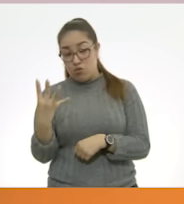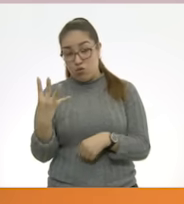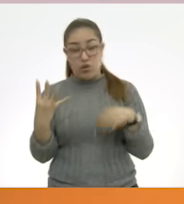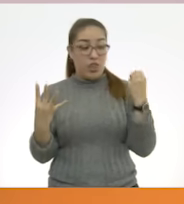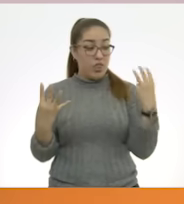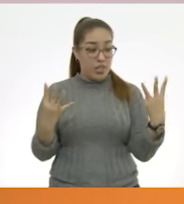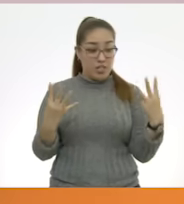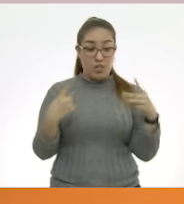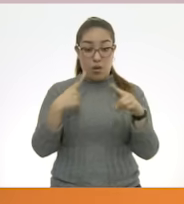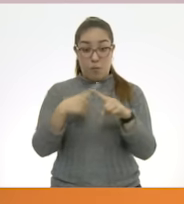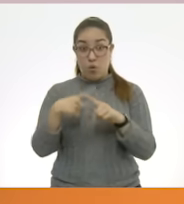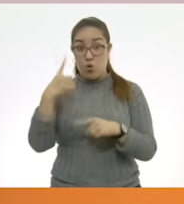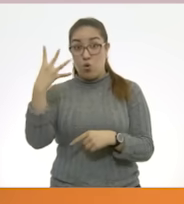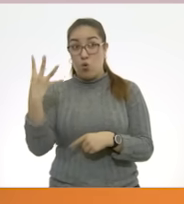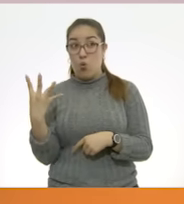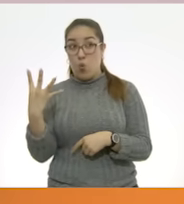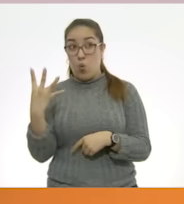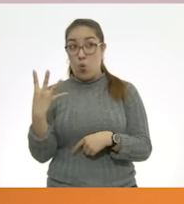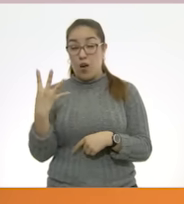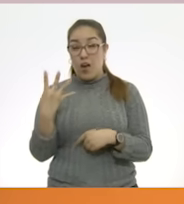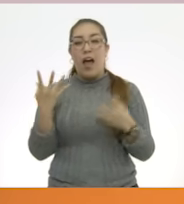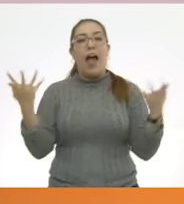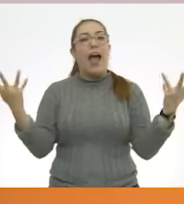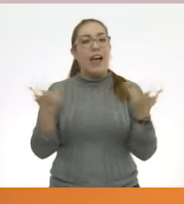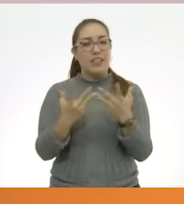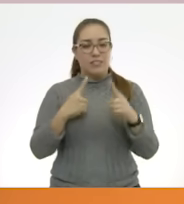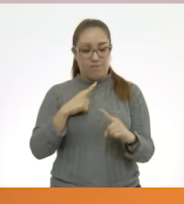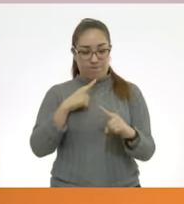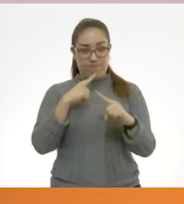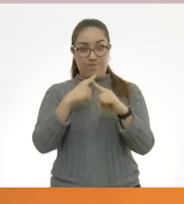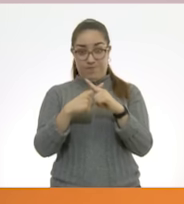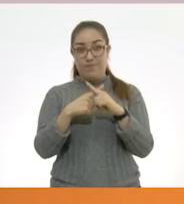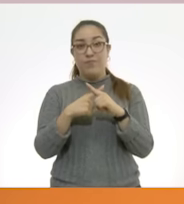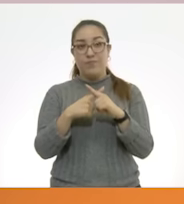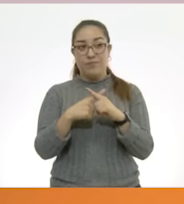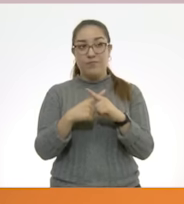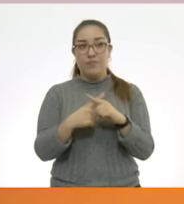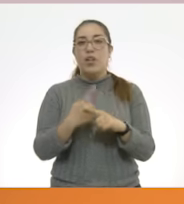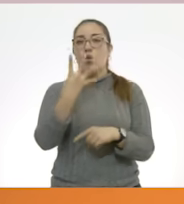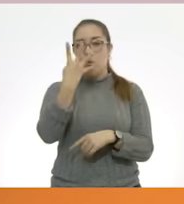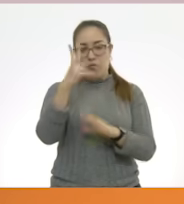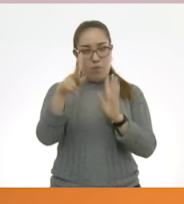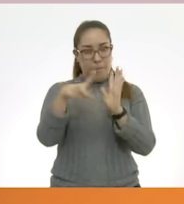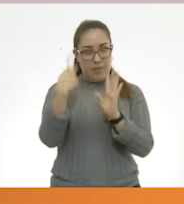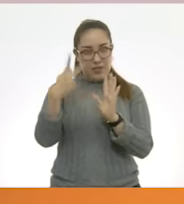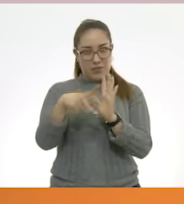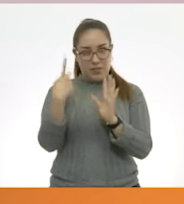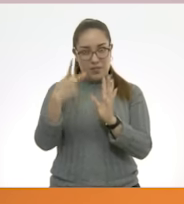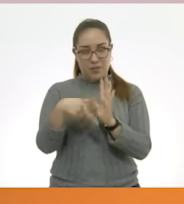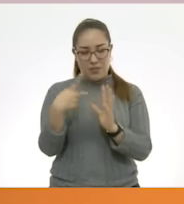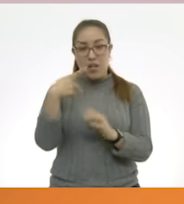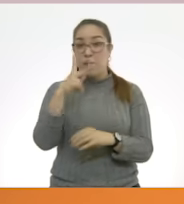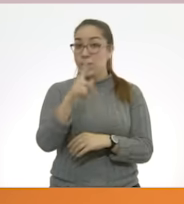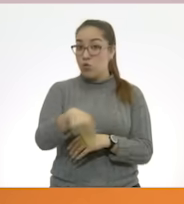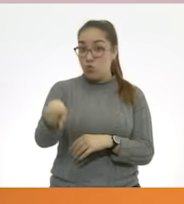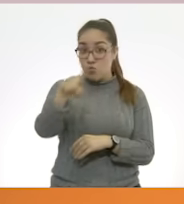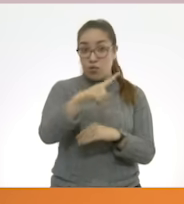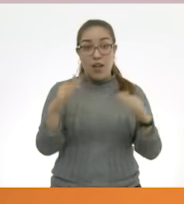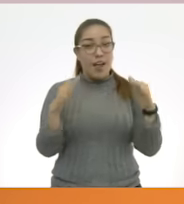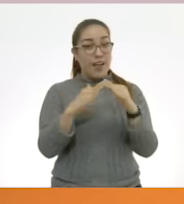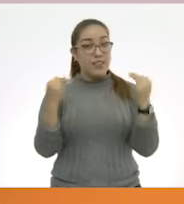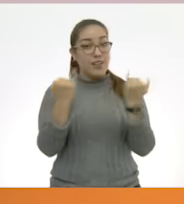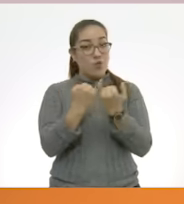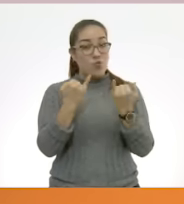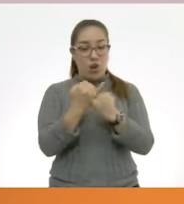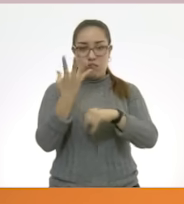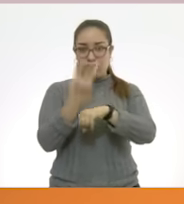3 por 4. Ah. Armamos una multiplicación. Sí. Vamos a hacer 4 ejercicios, pero en casa también los tienen que ir resolviendo. Al final